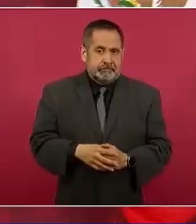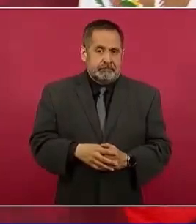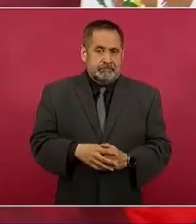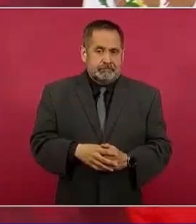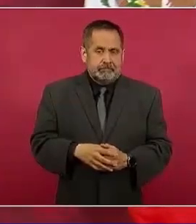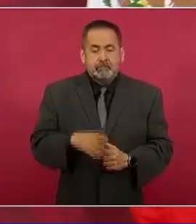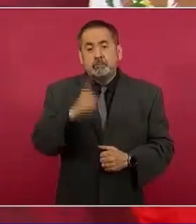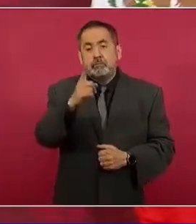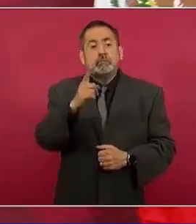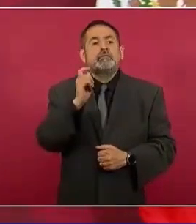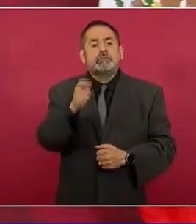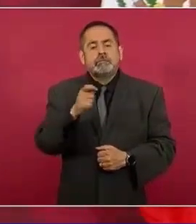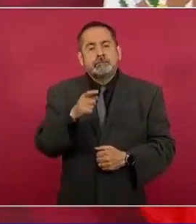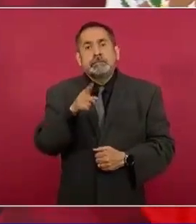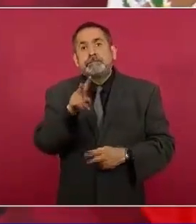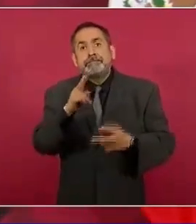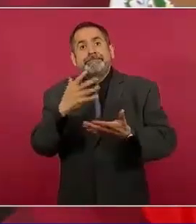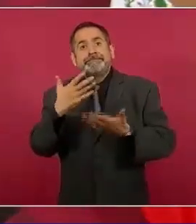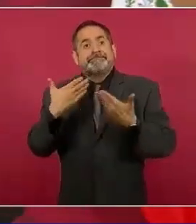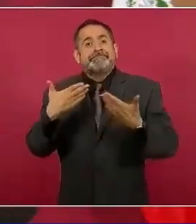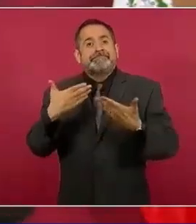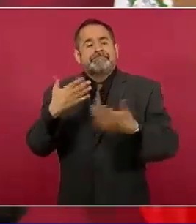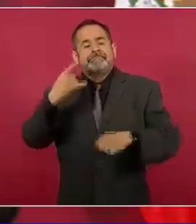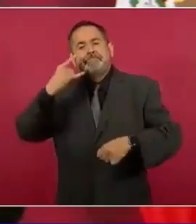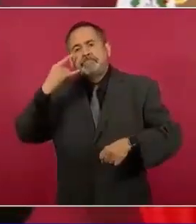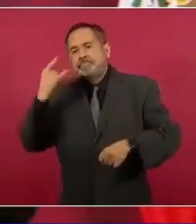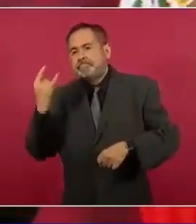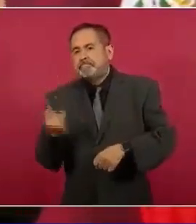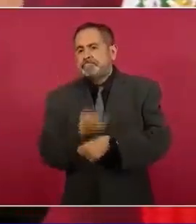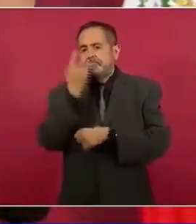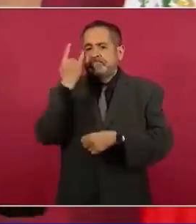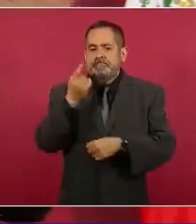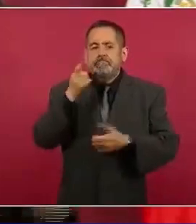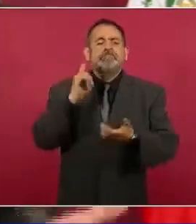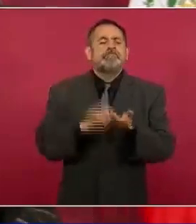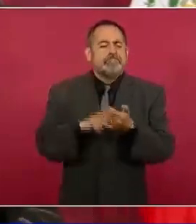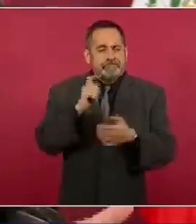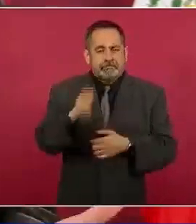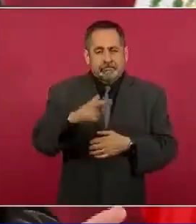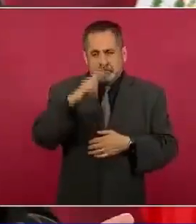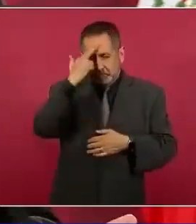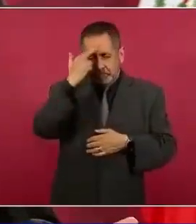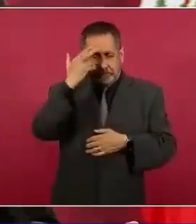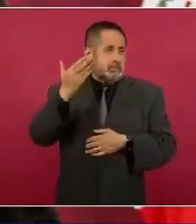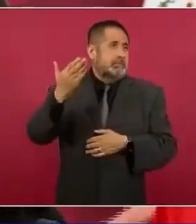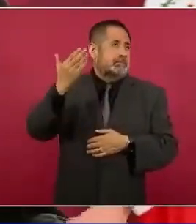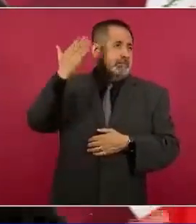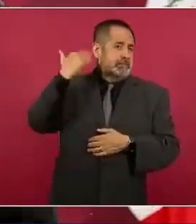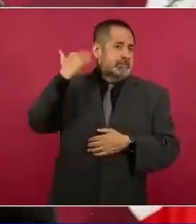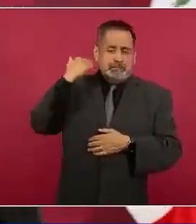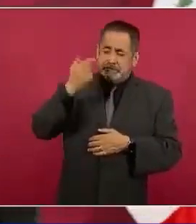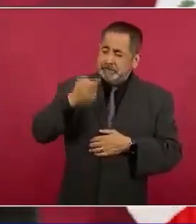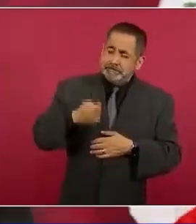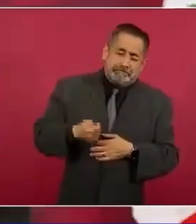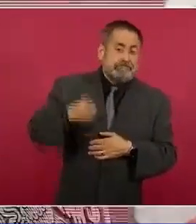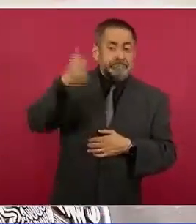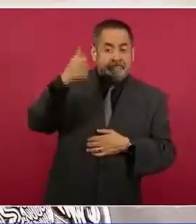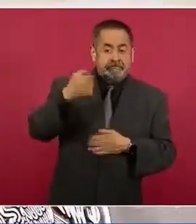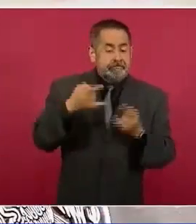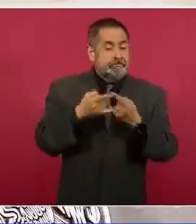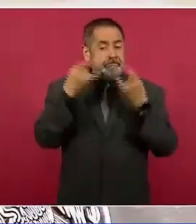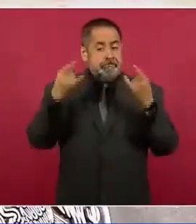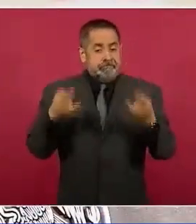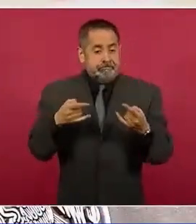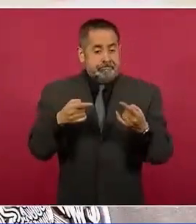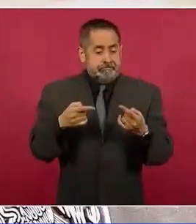La gran decepción es que se triunfa por primera vez,